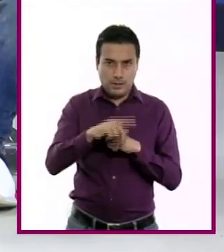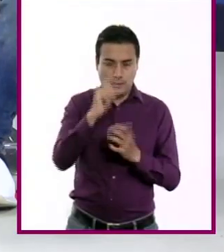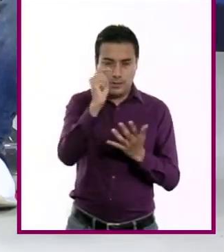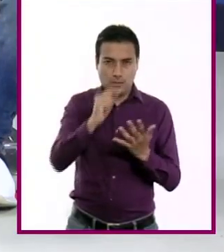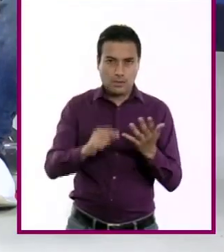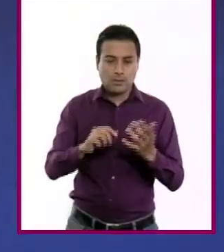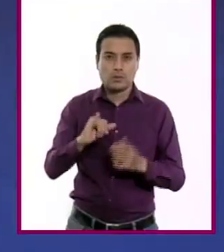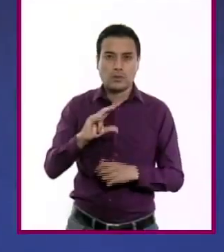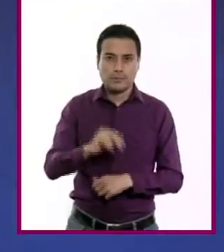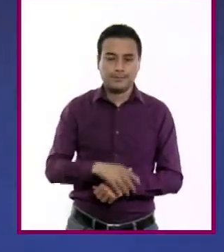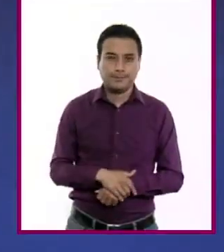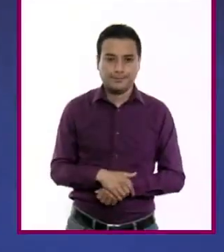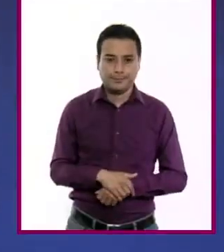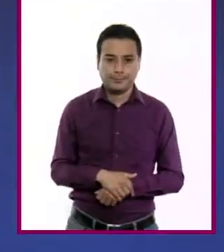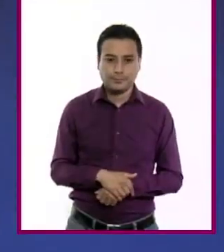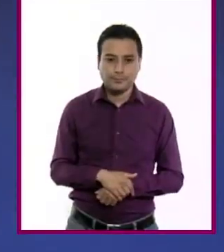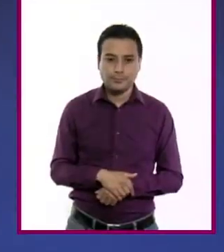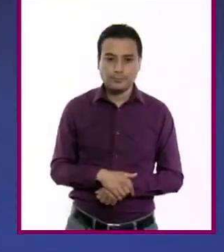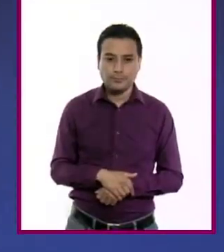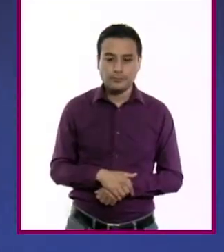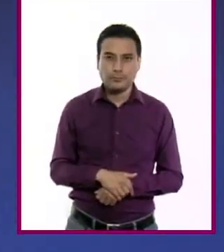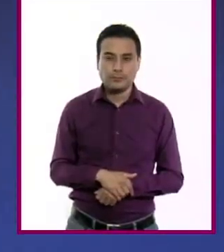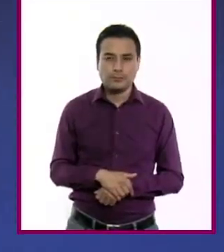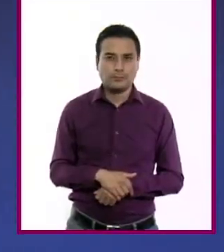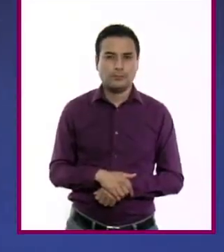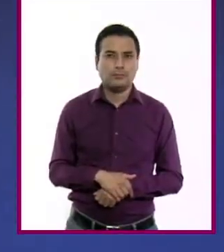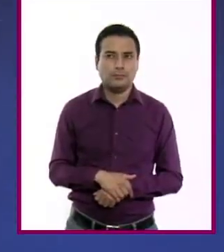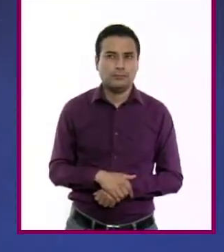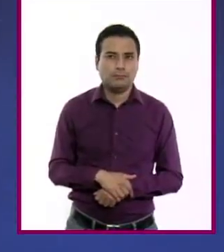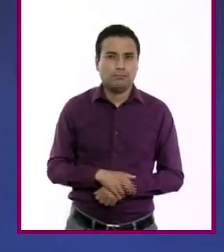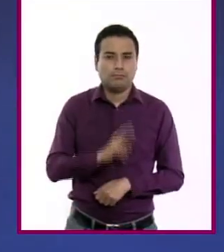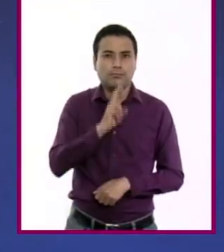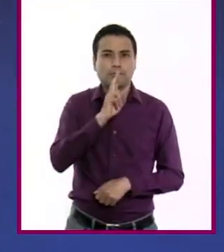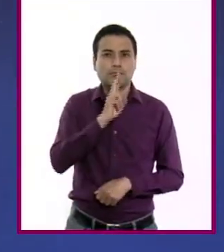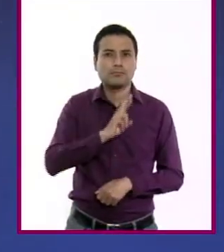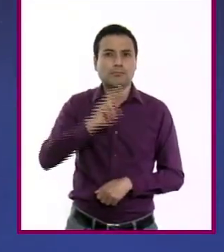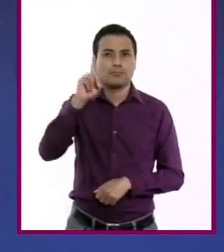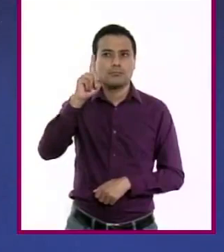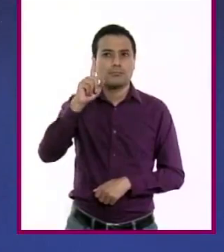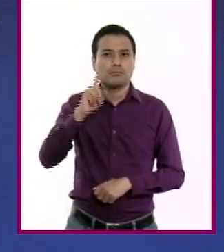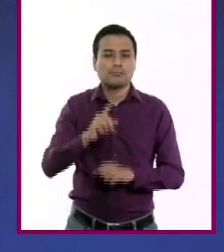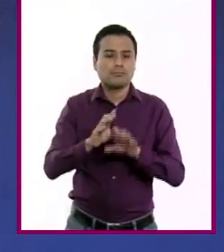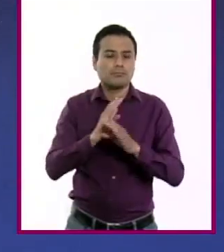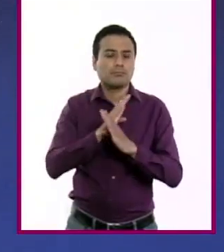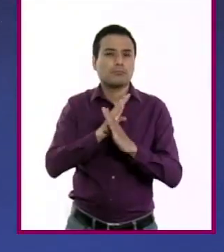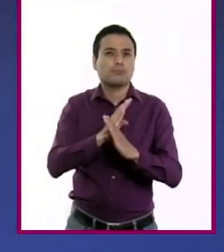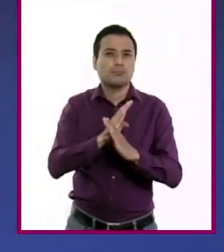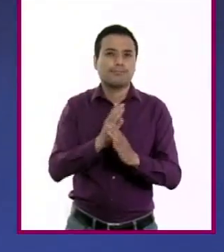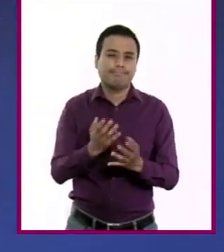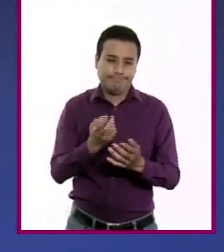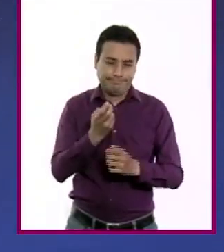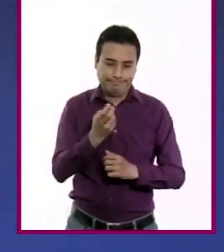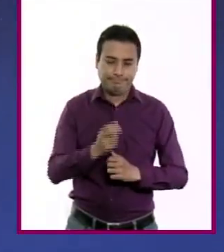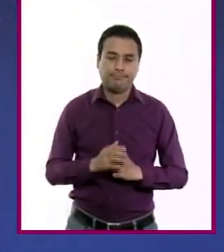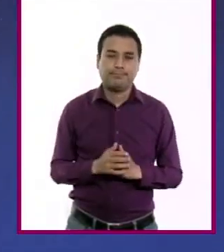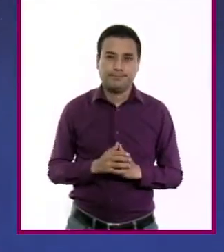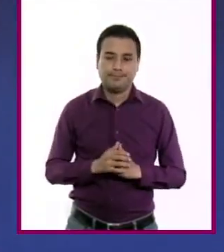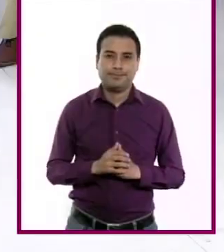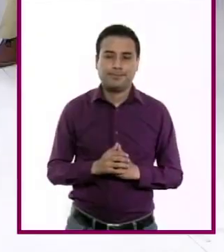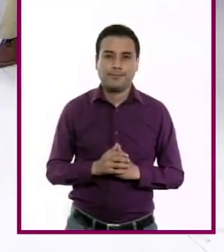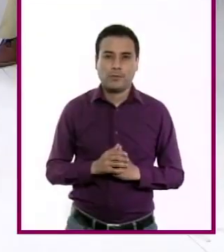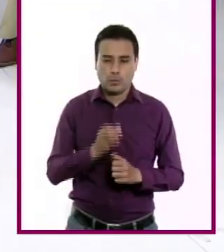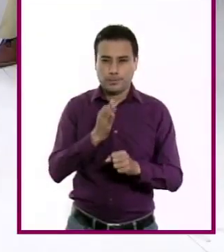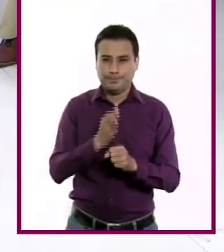creen? Como les decía, la mejor herramienta es la prevención. Así que me gustaría comenzar esta charla con